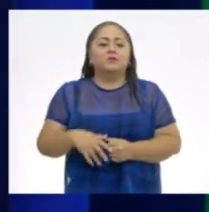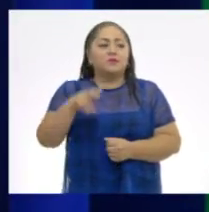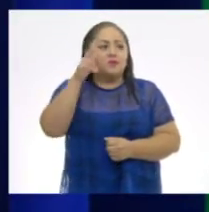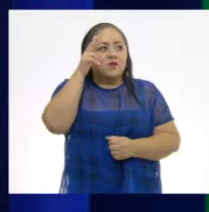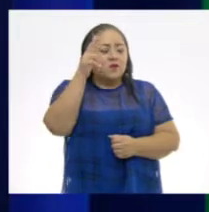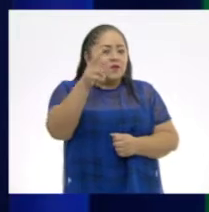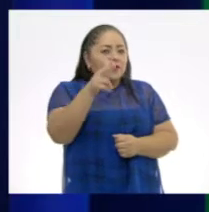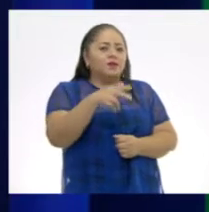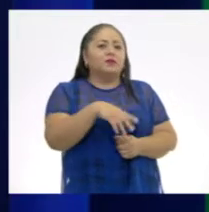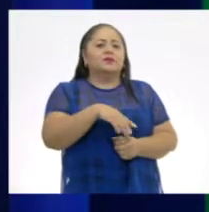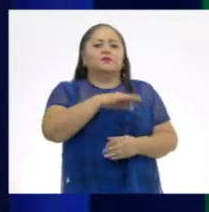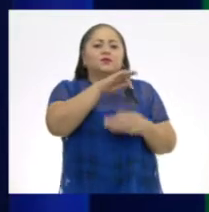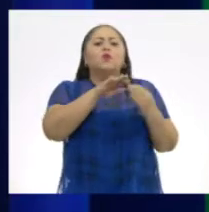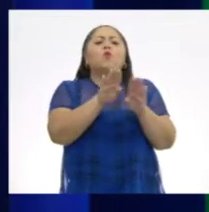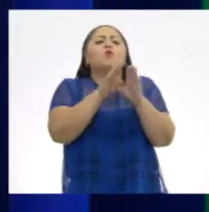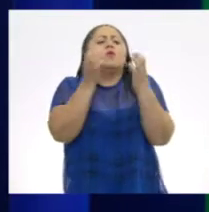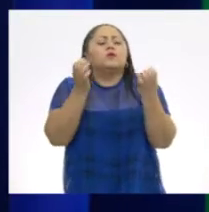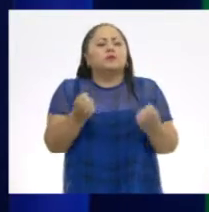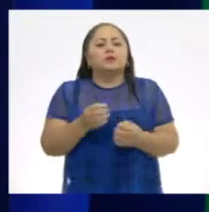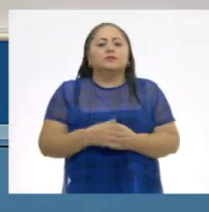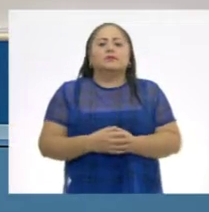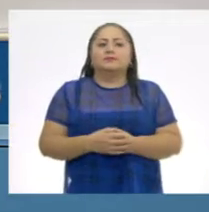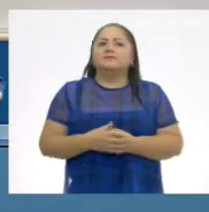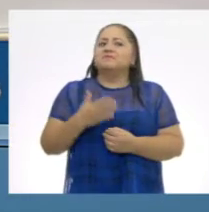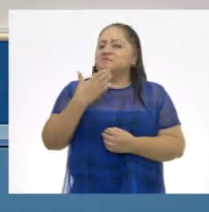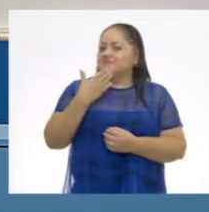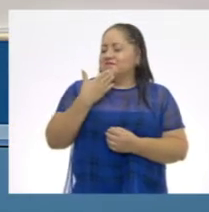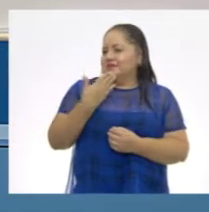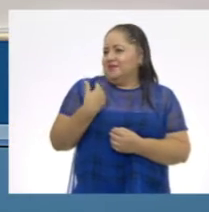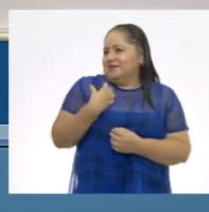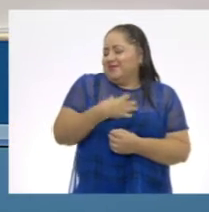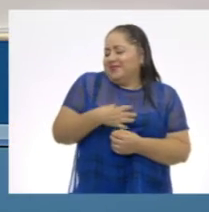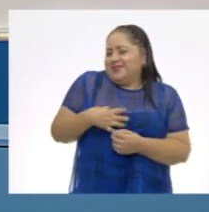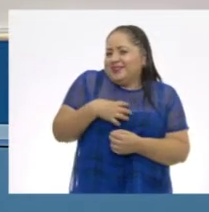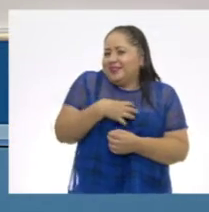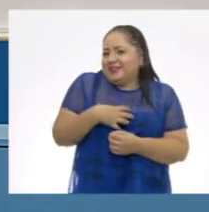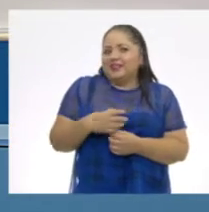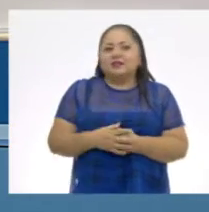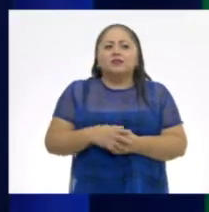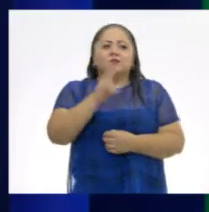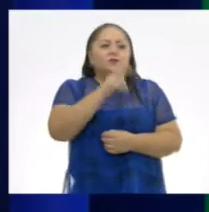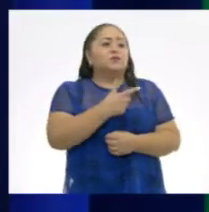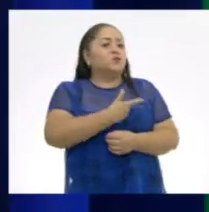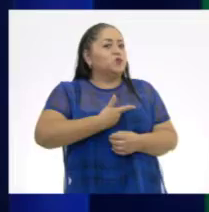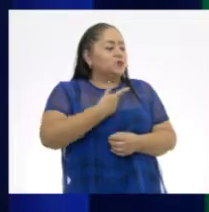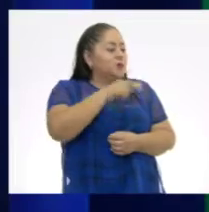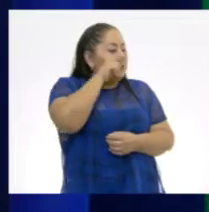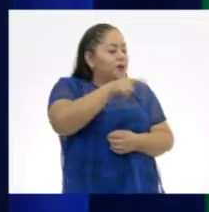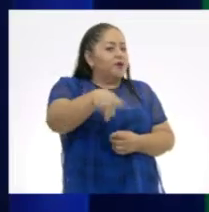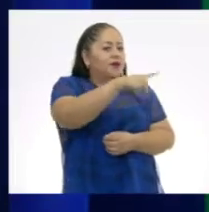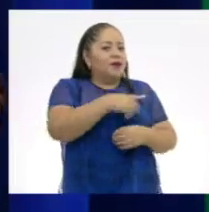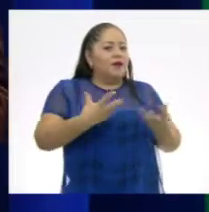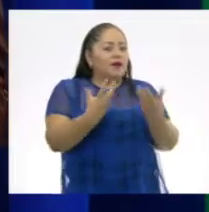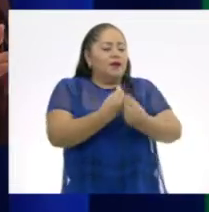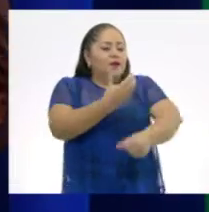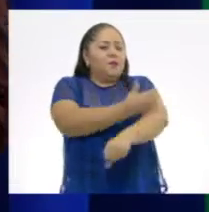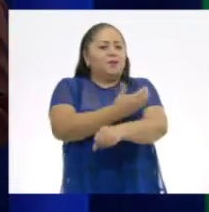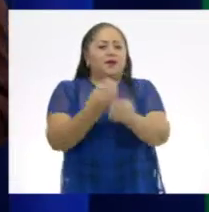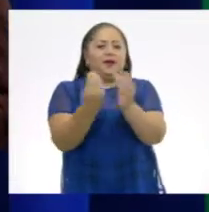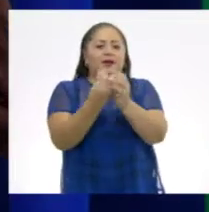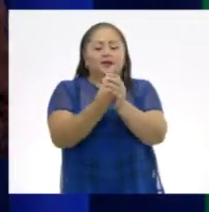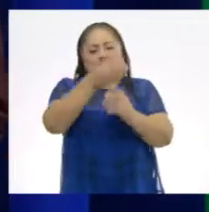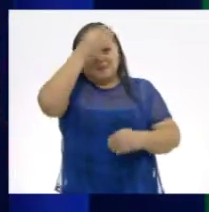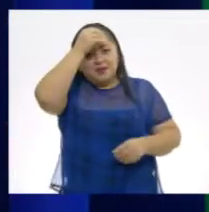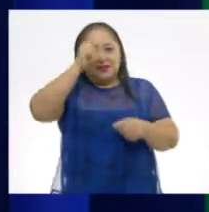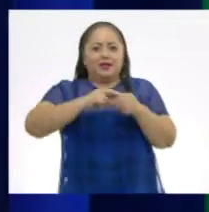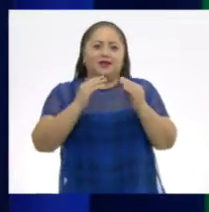Hola, Raulito. Hola, Aníbal. ¿Cómo están? Maestra. Hola, muy contento. Es un gusto de verlos y que me acompañen en esta clase de Aprende en